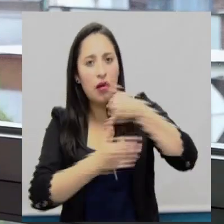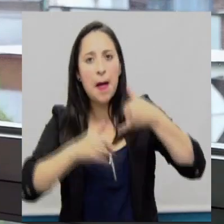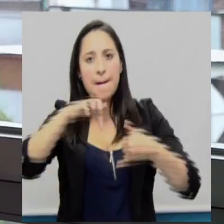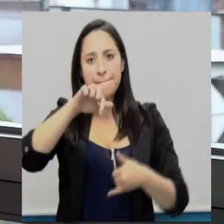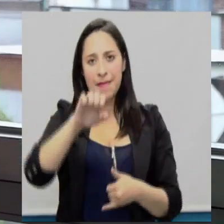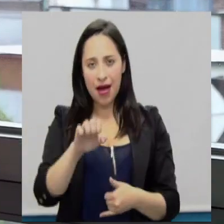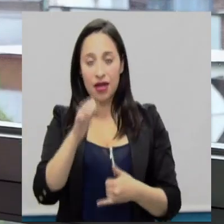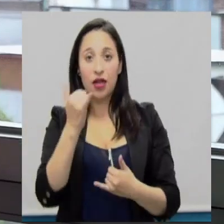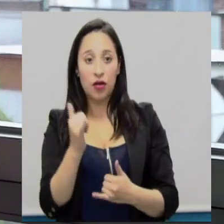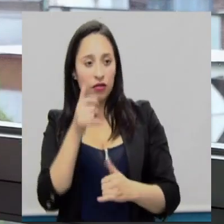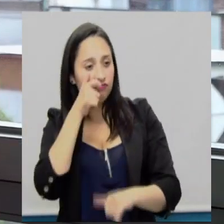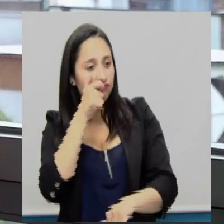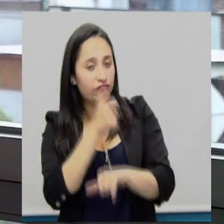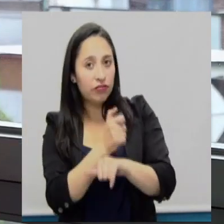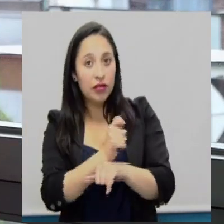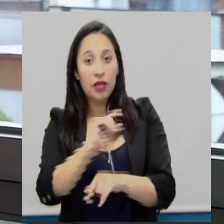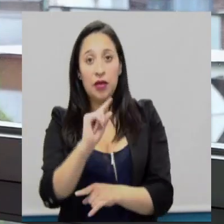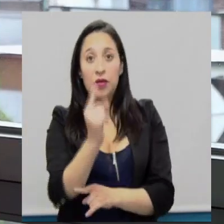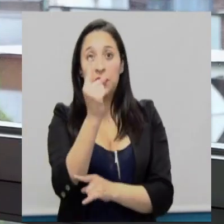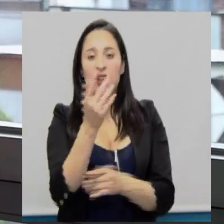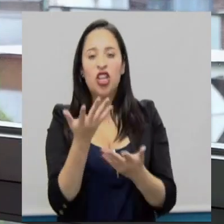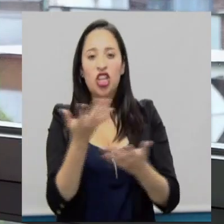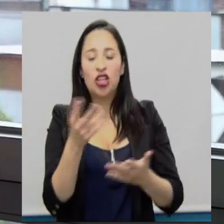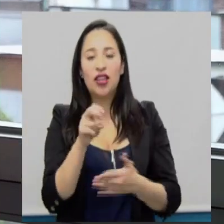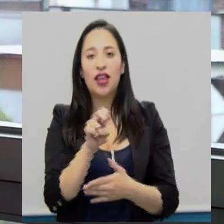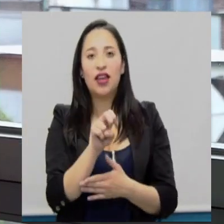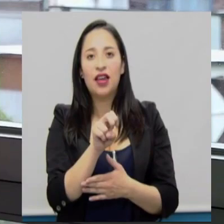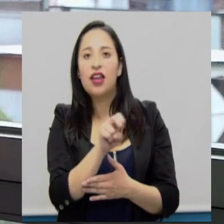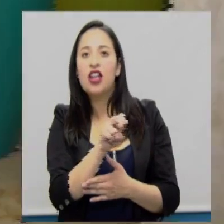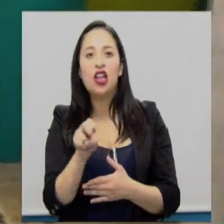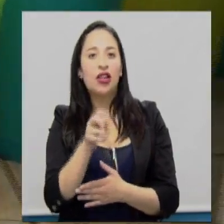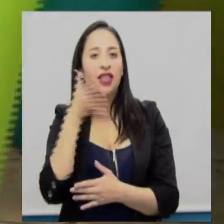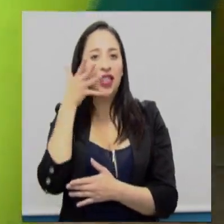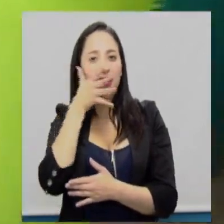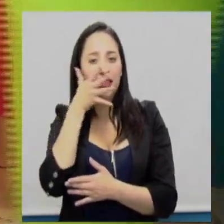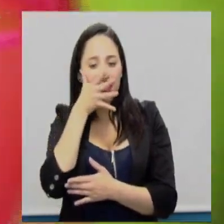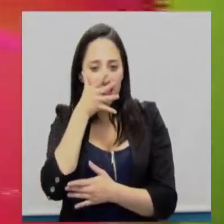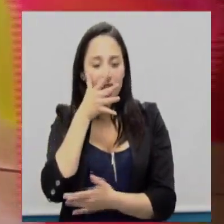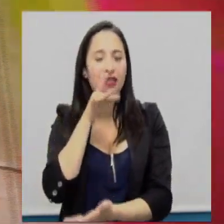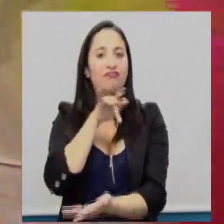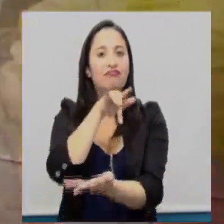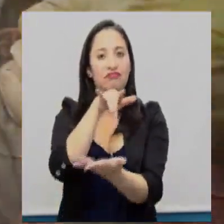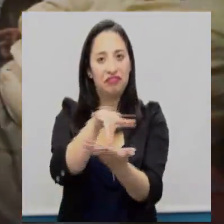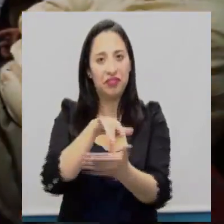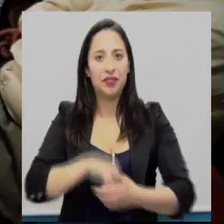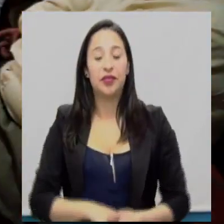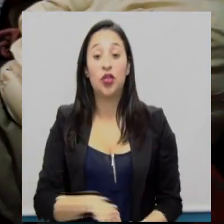territorio nacional. La primera parada estuvo en Norte de Santander.